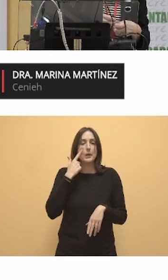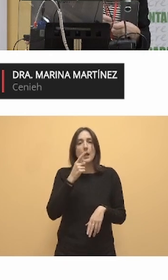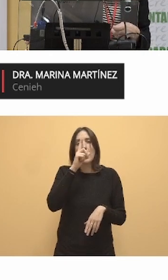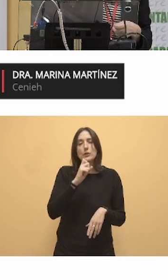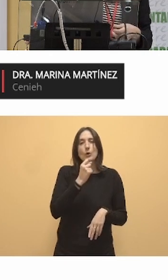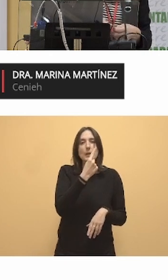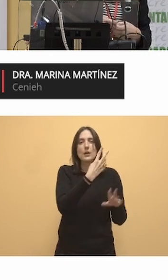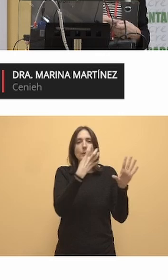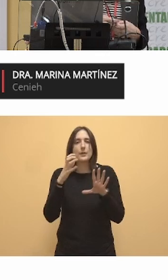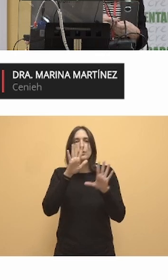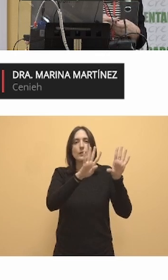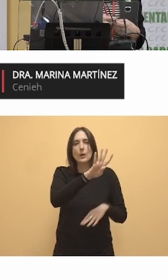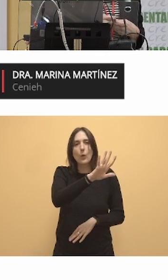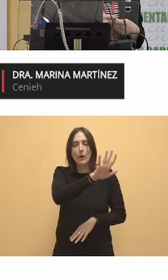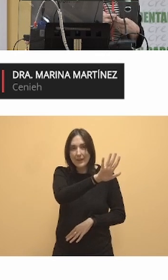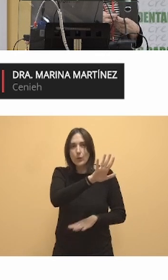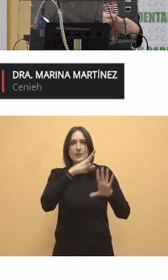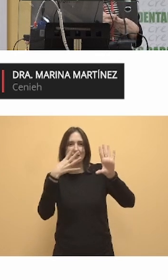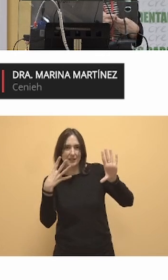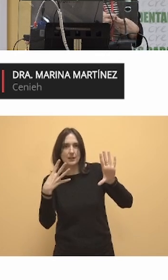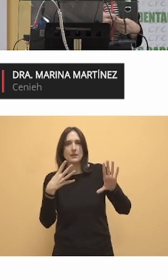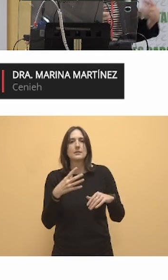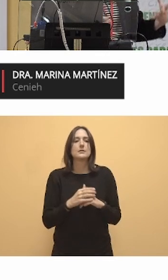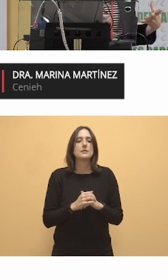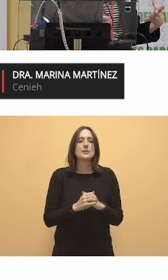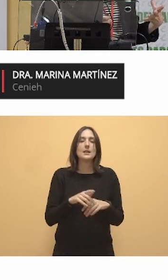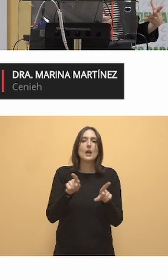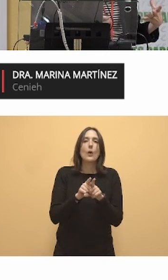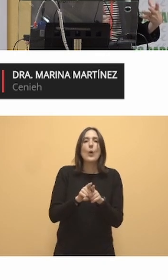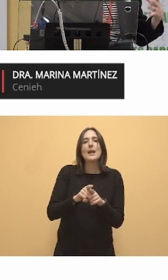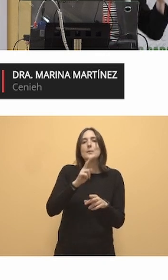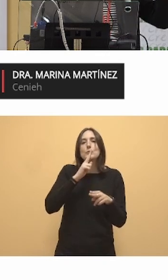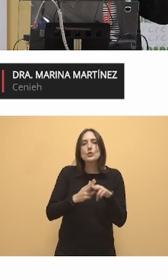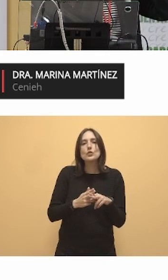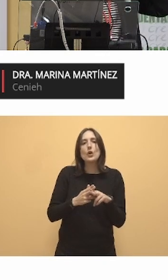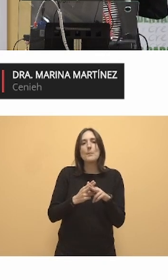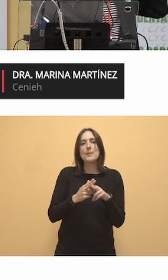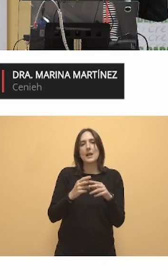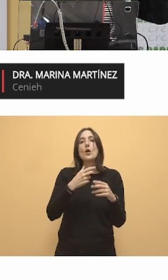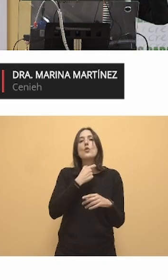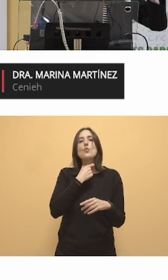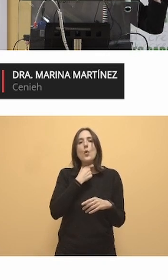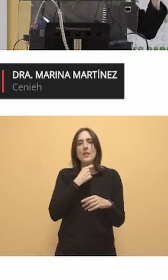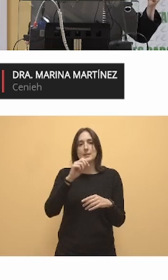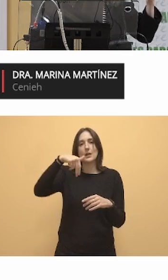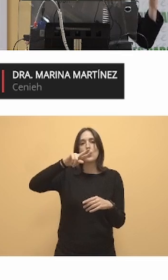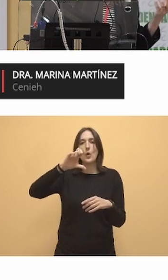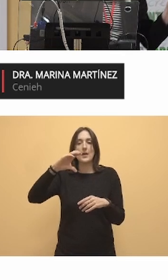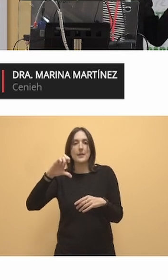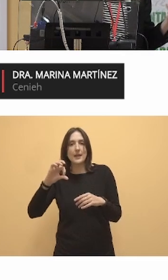1959, lo denominó como Nutcrackerman, el cascanueces. Por esa, ahora vais a ver